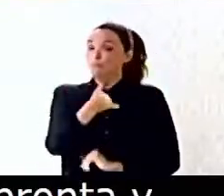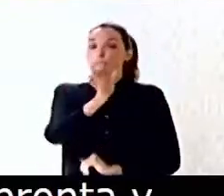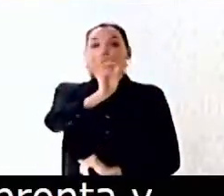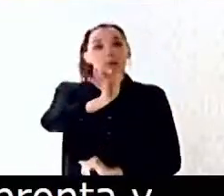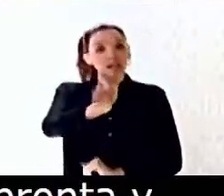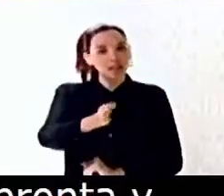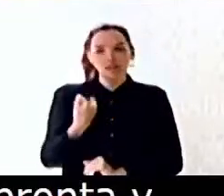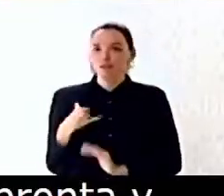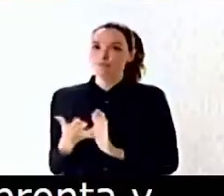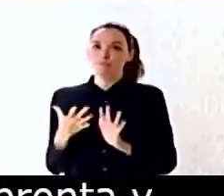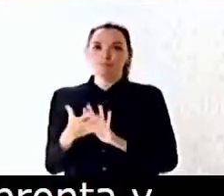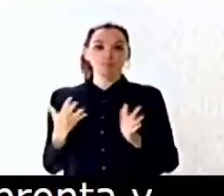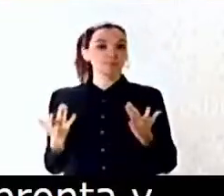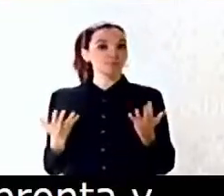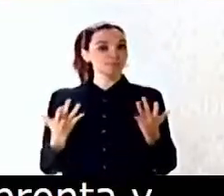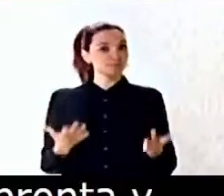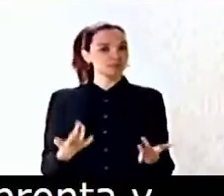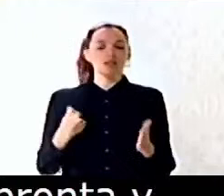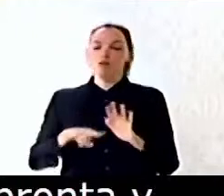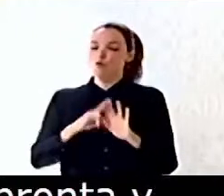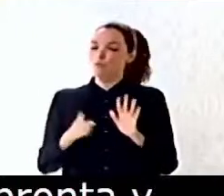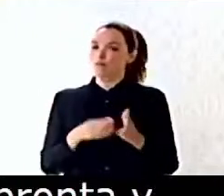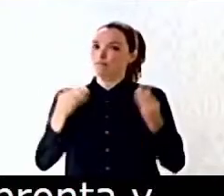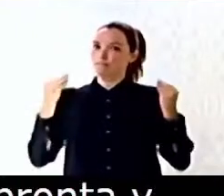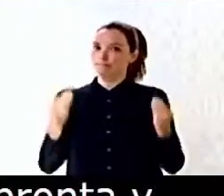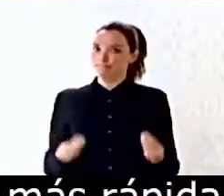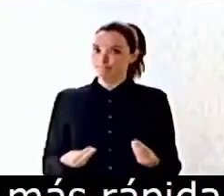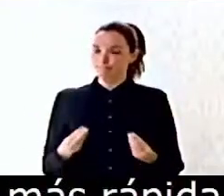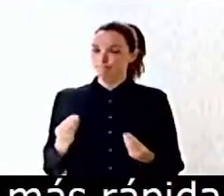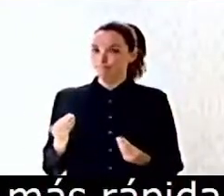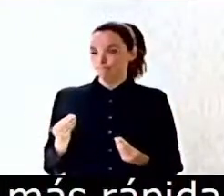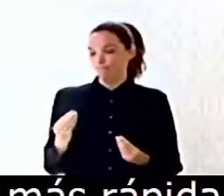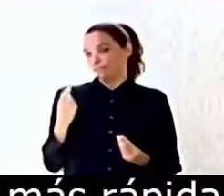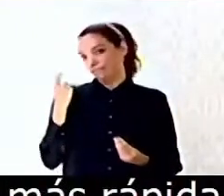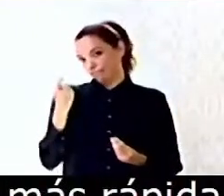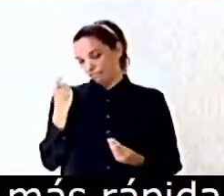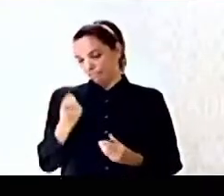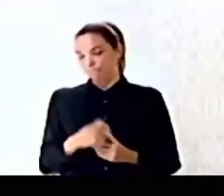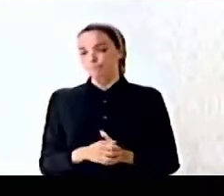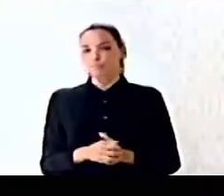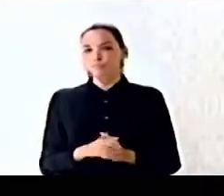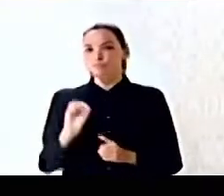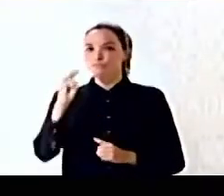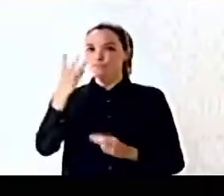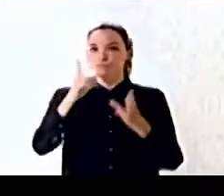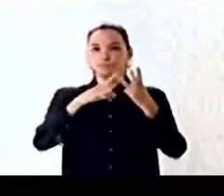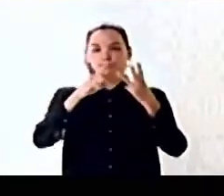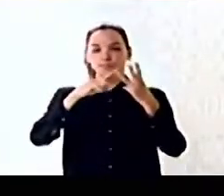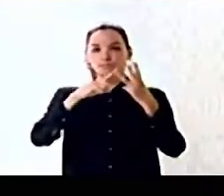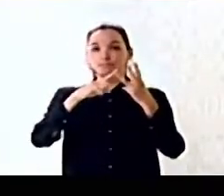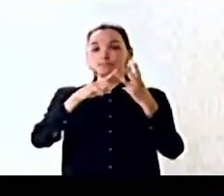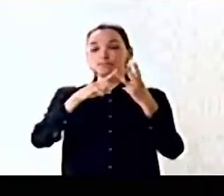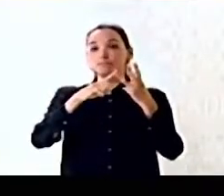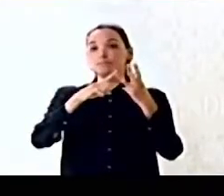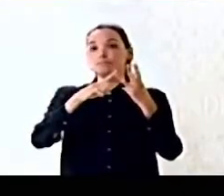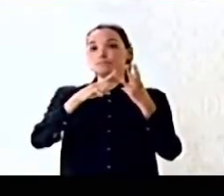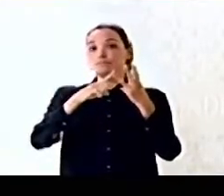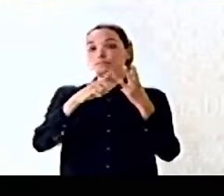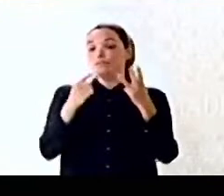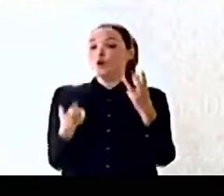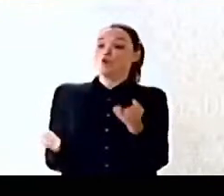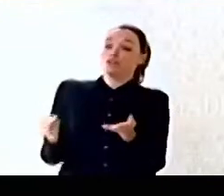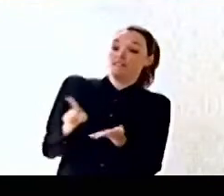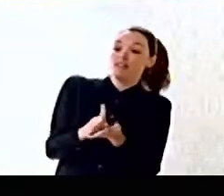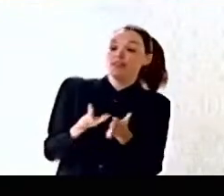sea lo más rápida posible y lo más completa posible. En tercer lugar, pues un miércoles más tenemos